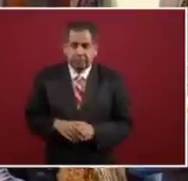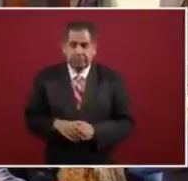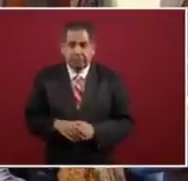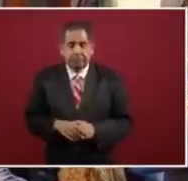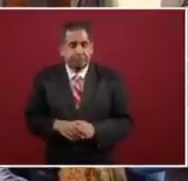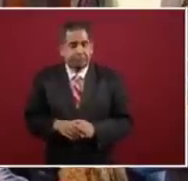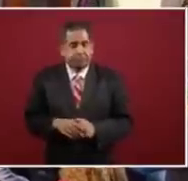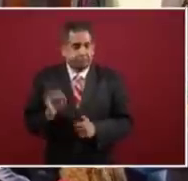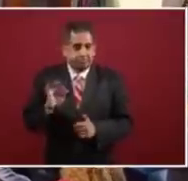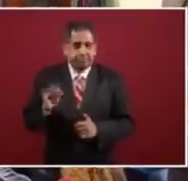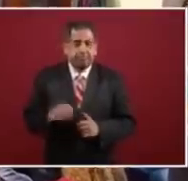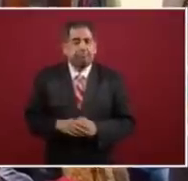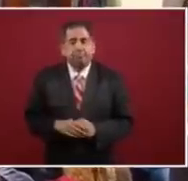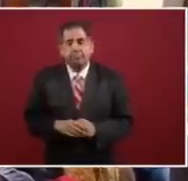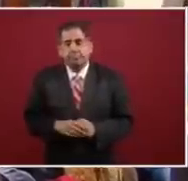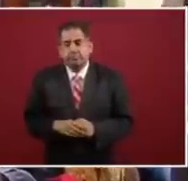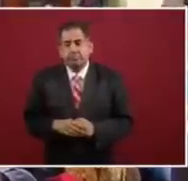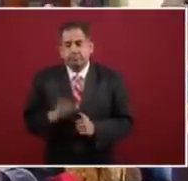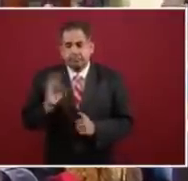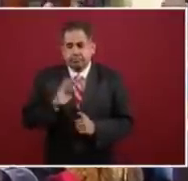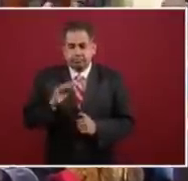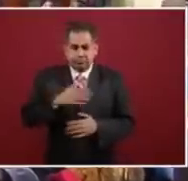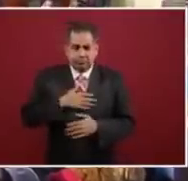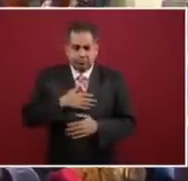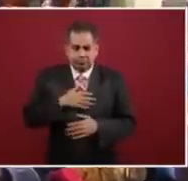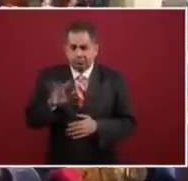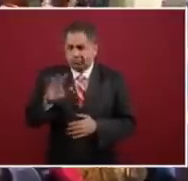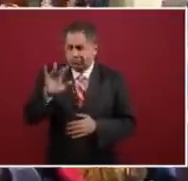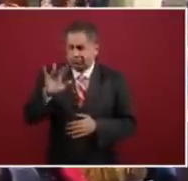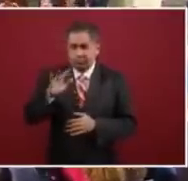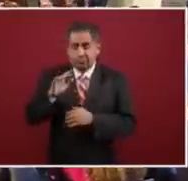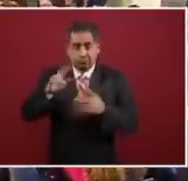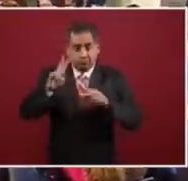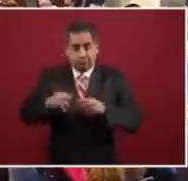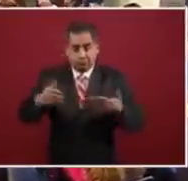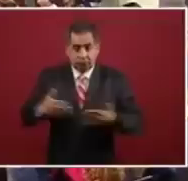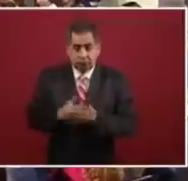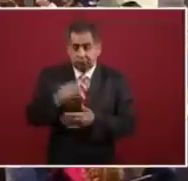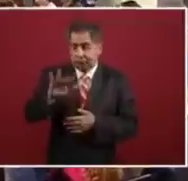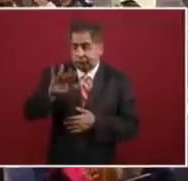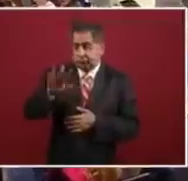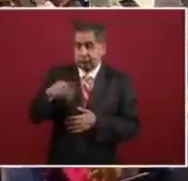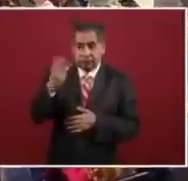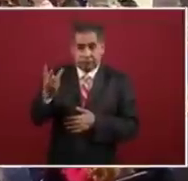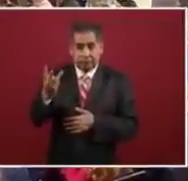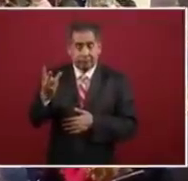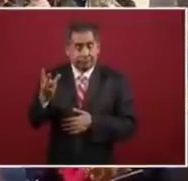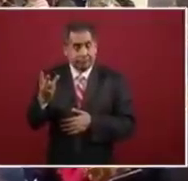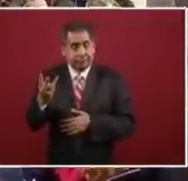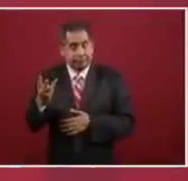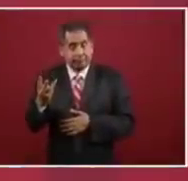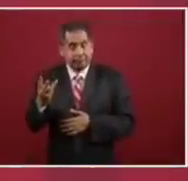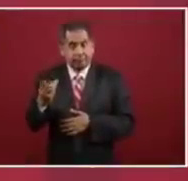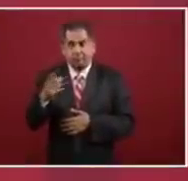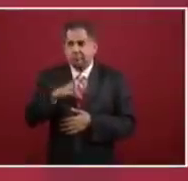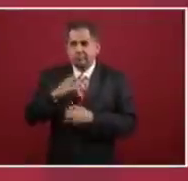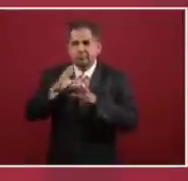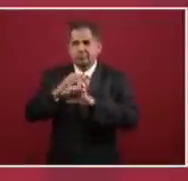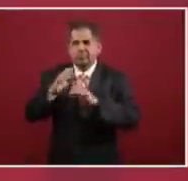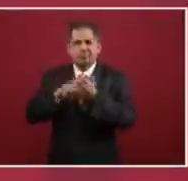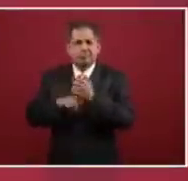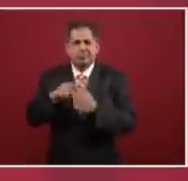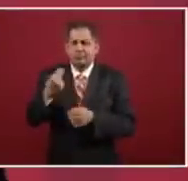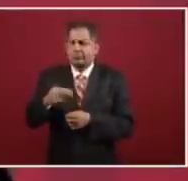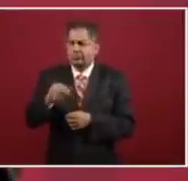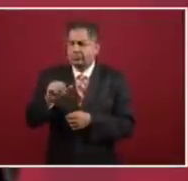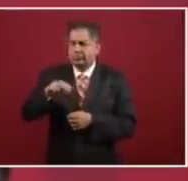Sí, soy del 53, hay una canción que canta Ana Belén,